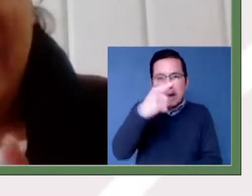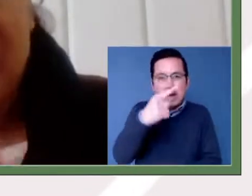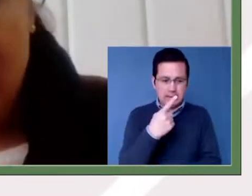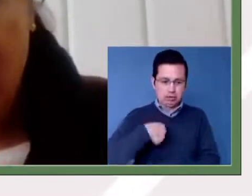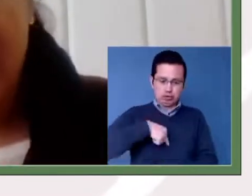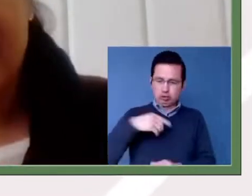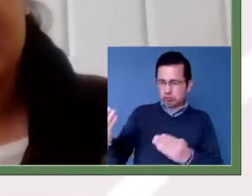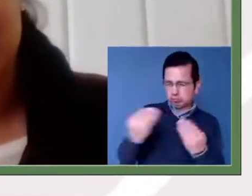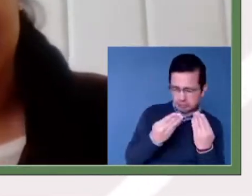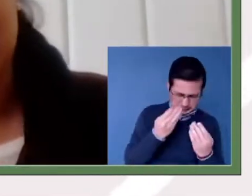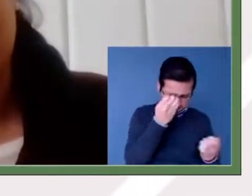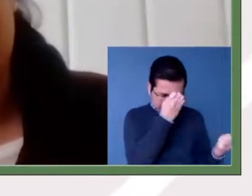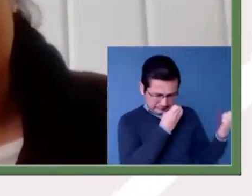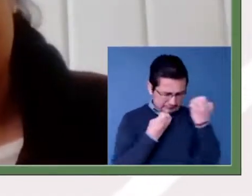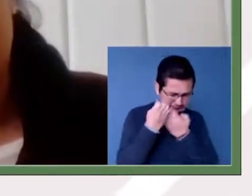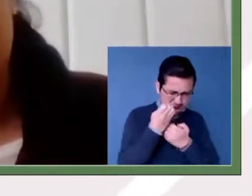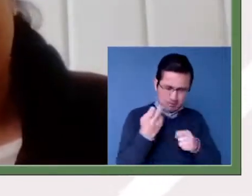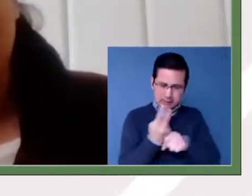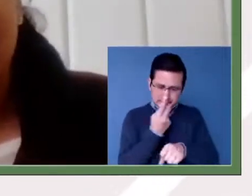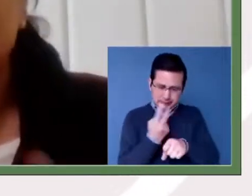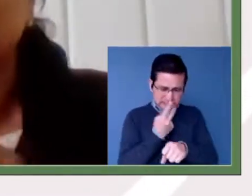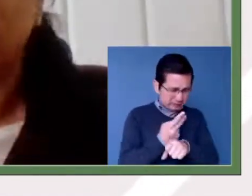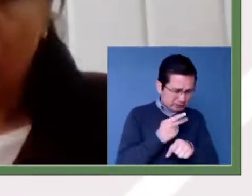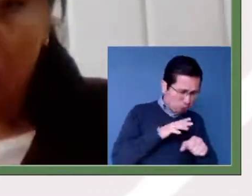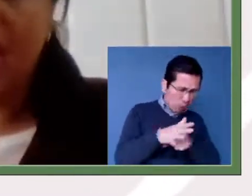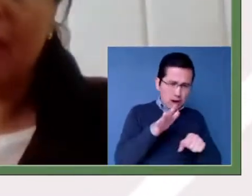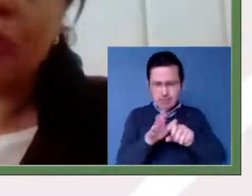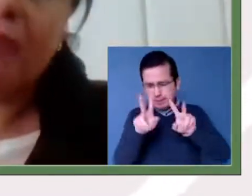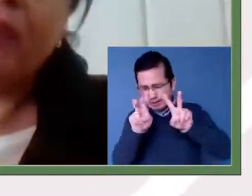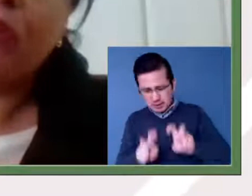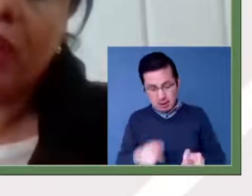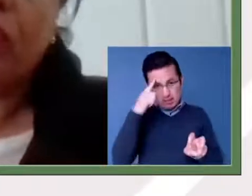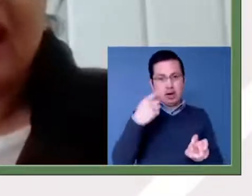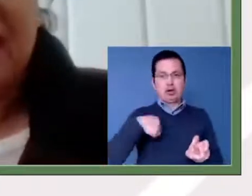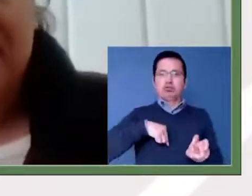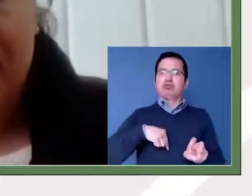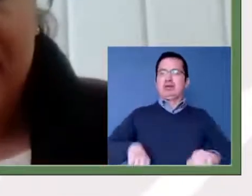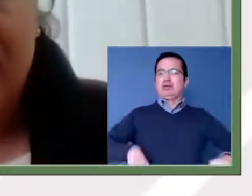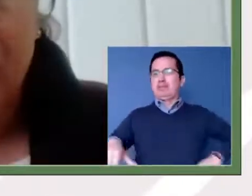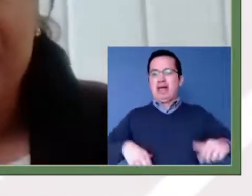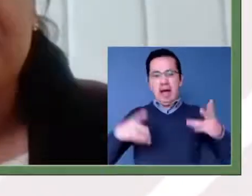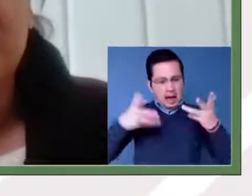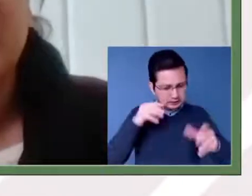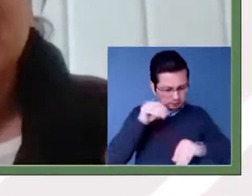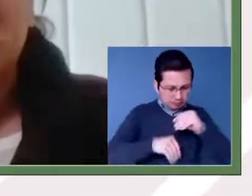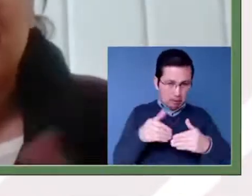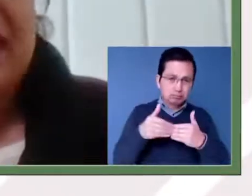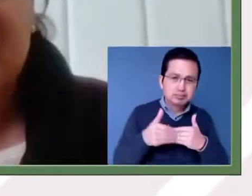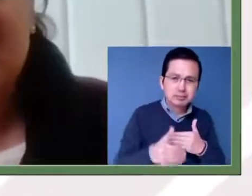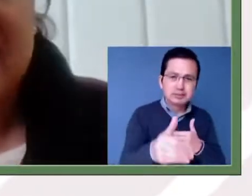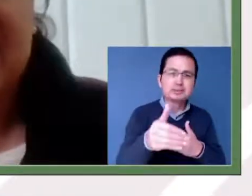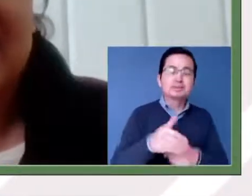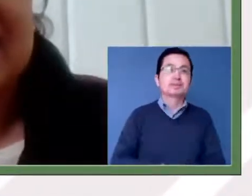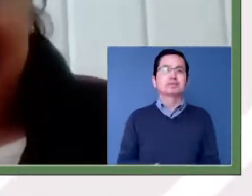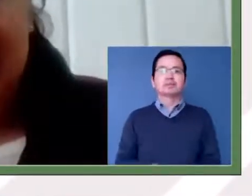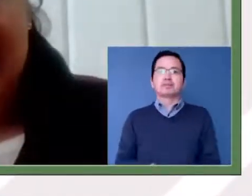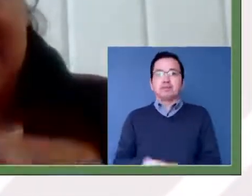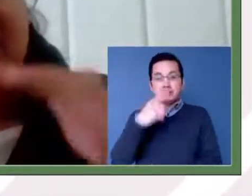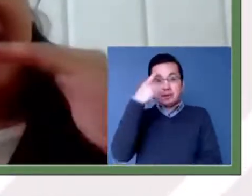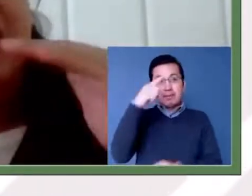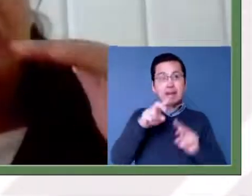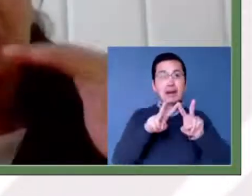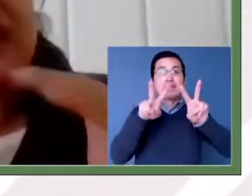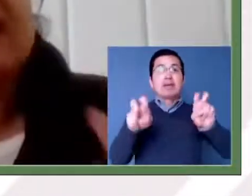las acciones y para dar solución al problema público de la discriminación deben de ser